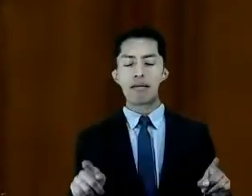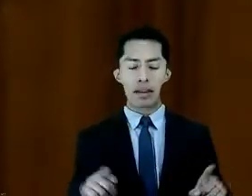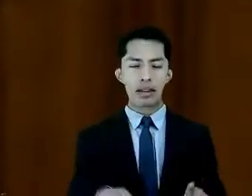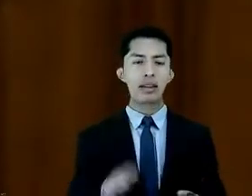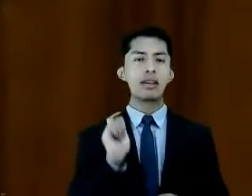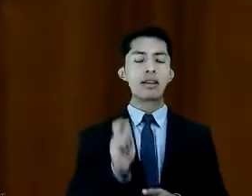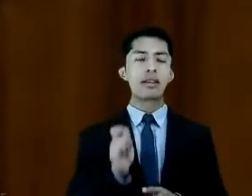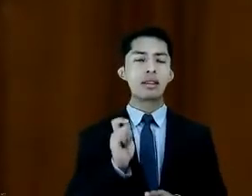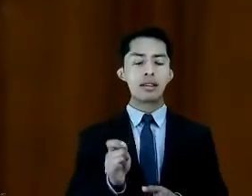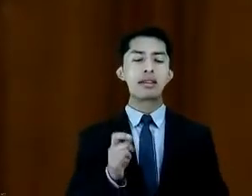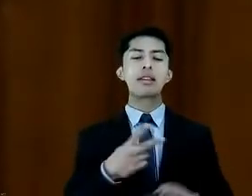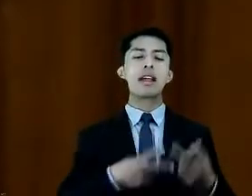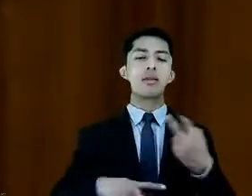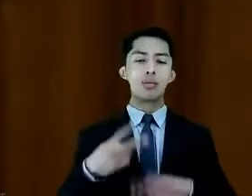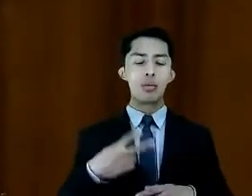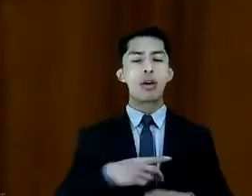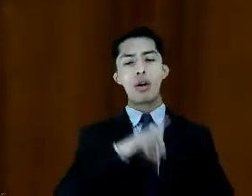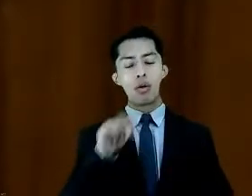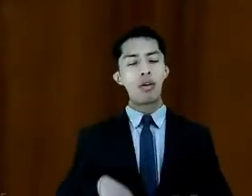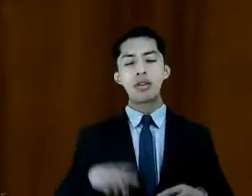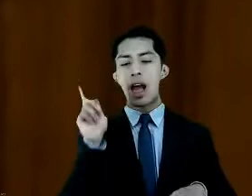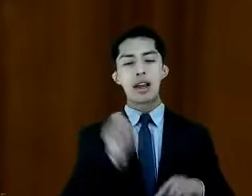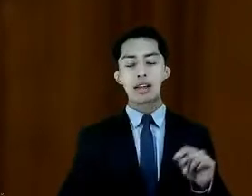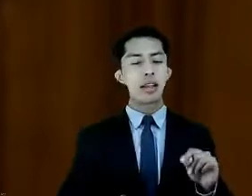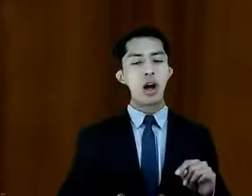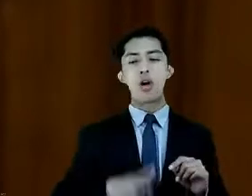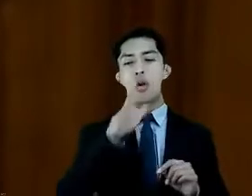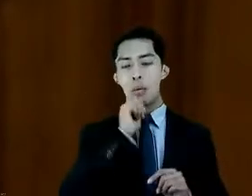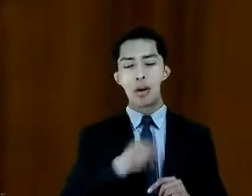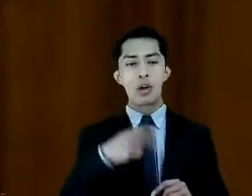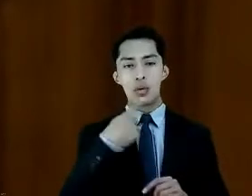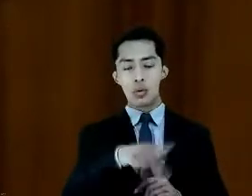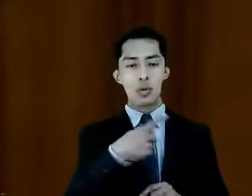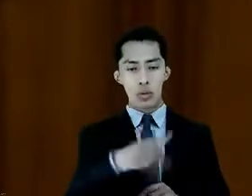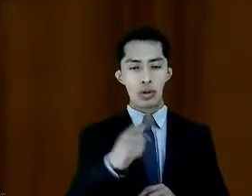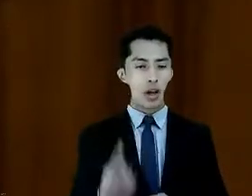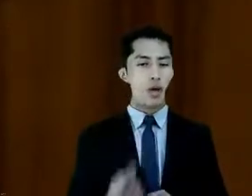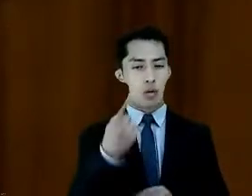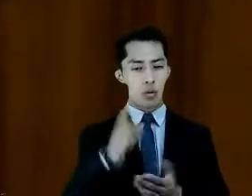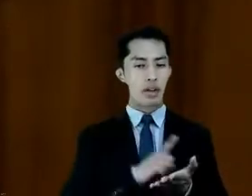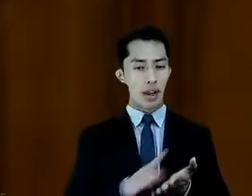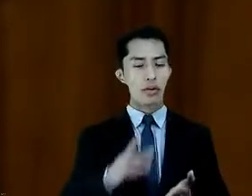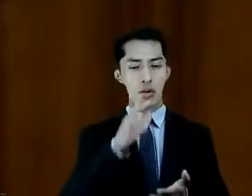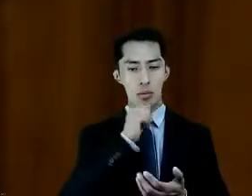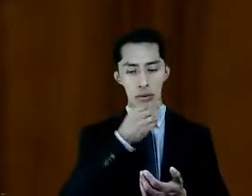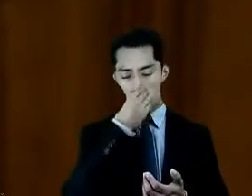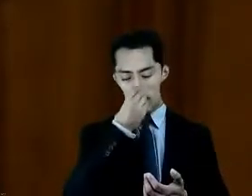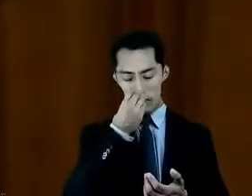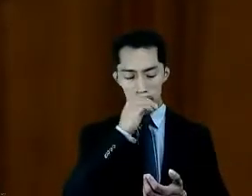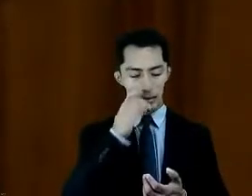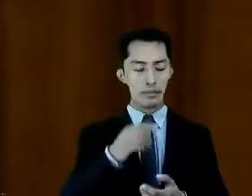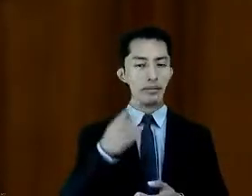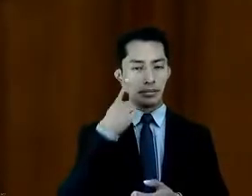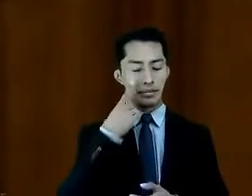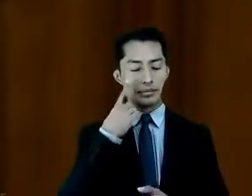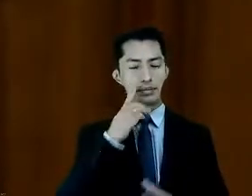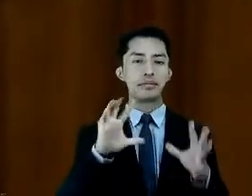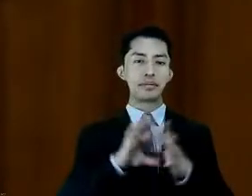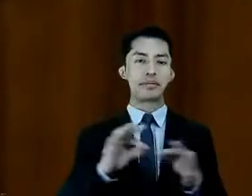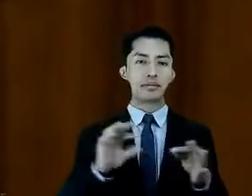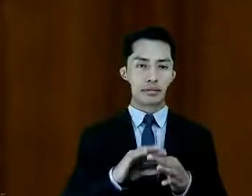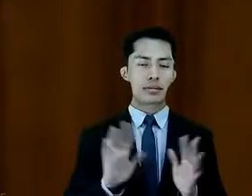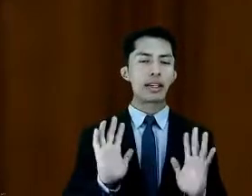como consecuencia anular o impedir el ejercicio de un derecho. Y miren, ha